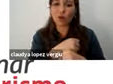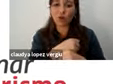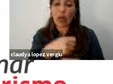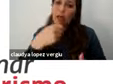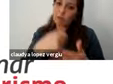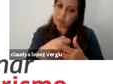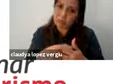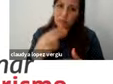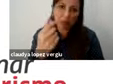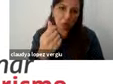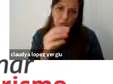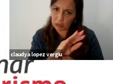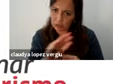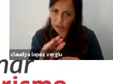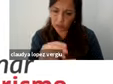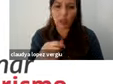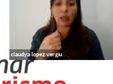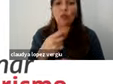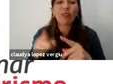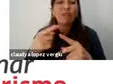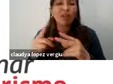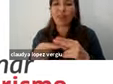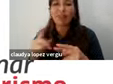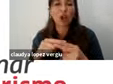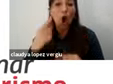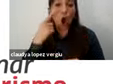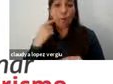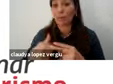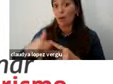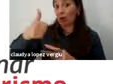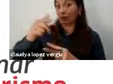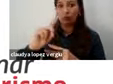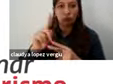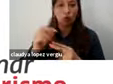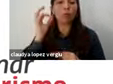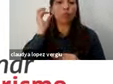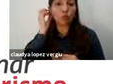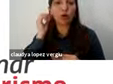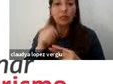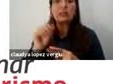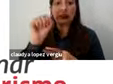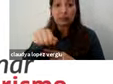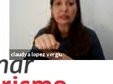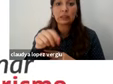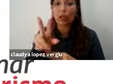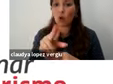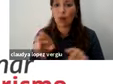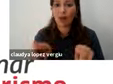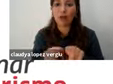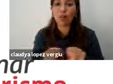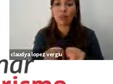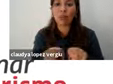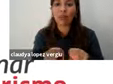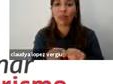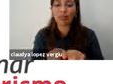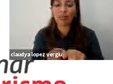nuestros clientes, que son los turoperadores, los exportadores, inversionistas, entre otros, puedan beneficiarse de